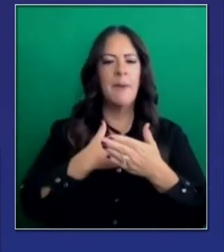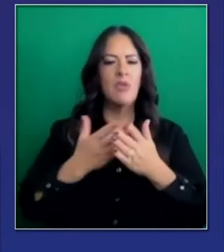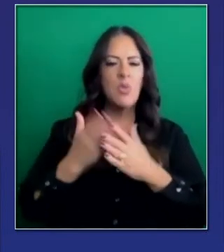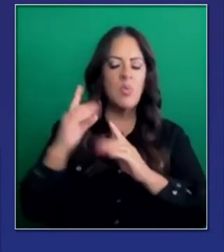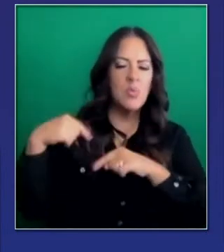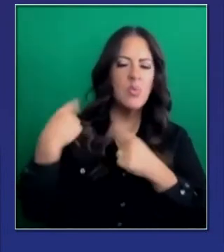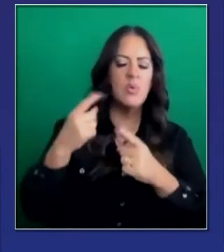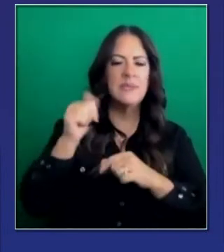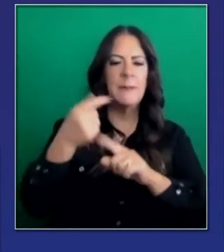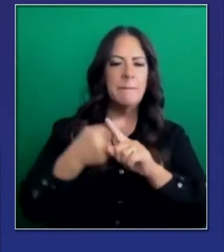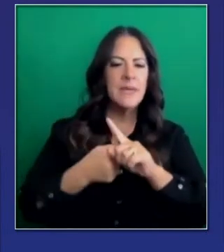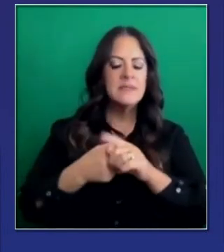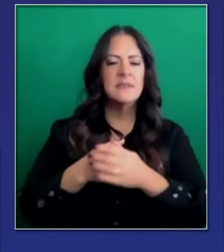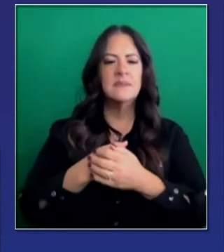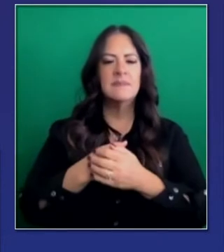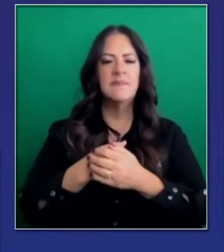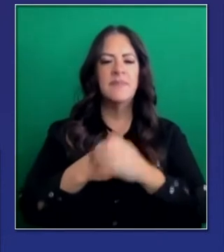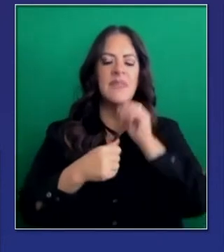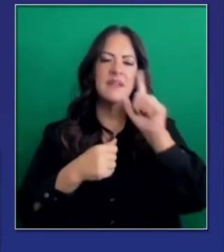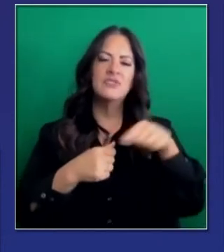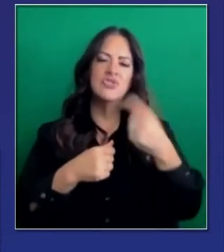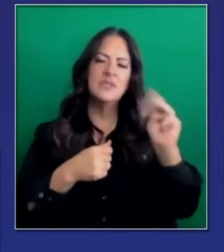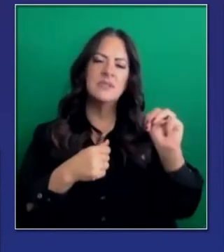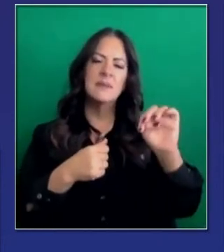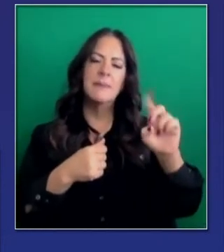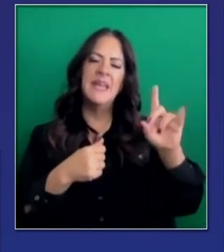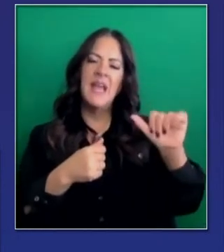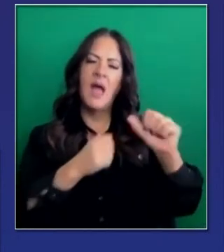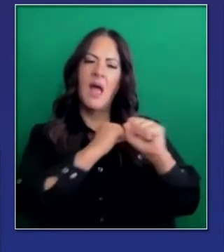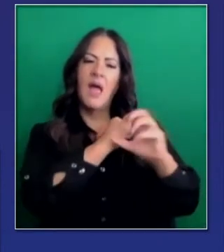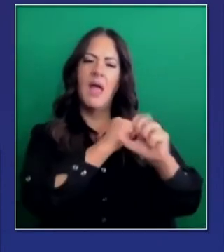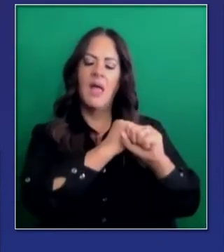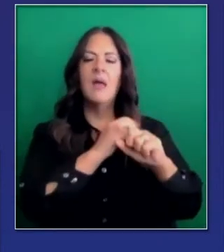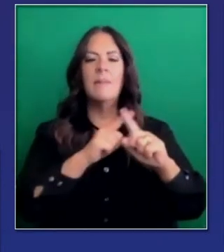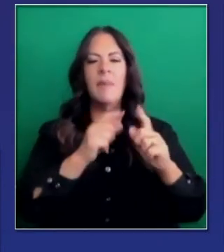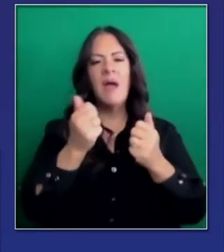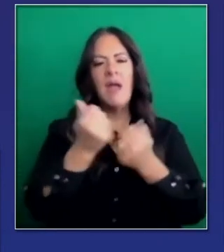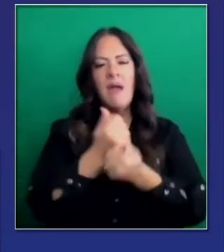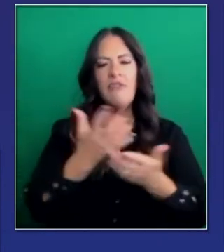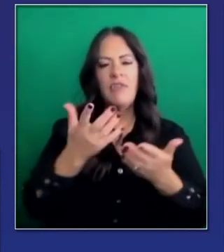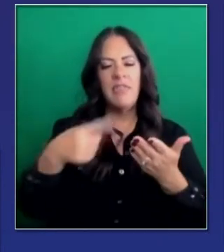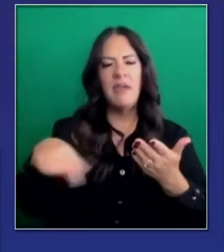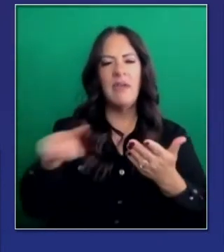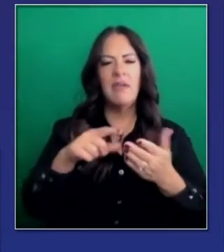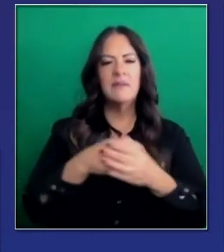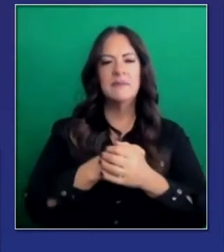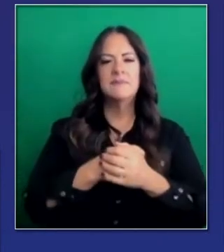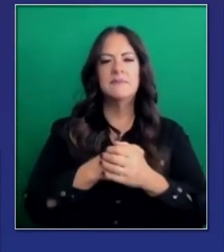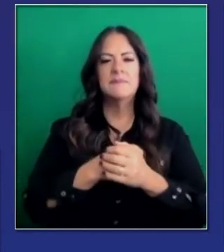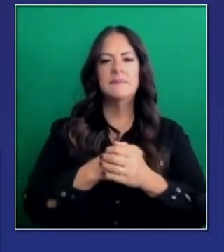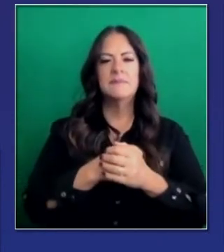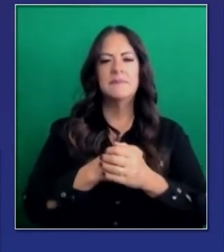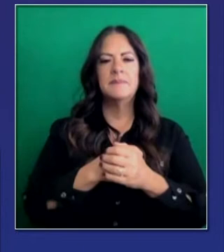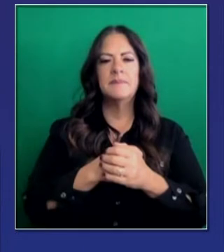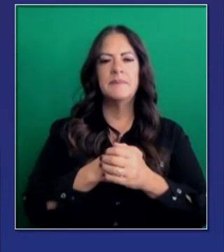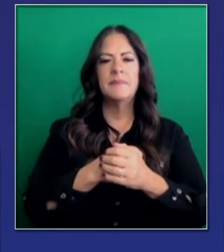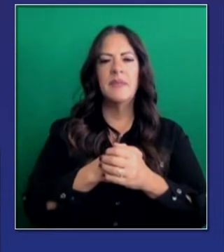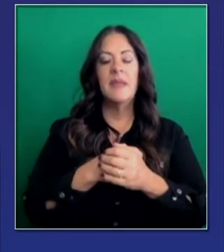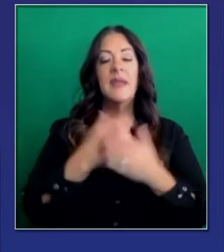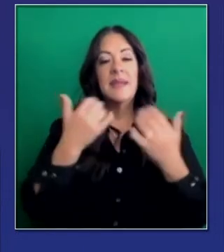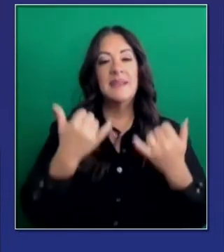ayudado mucho con medios sociales no solamente en medios de difusión en la ecuación y hablando de eso algo